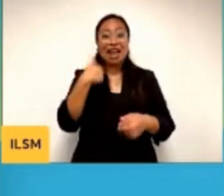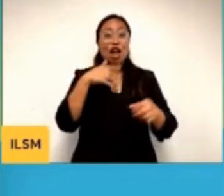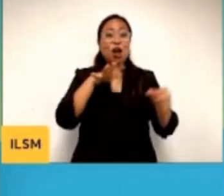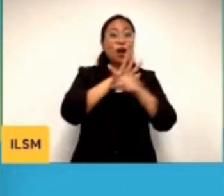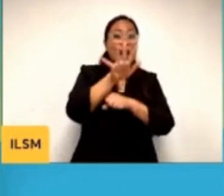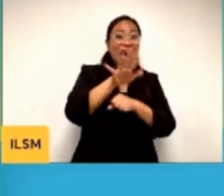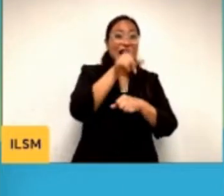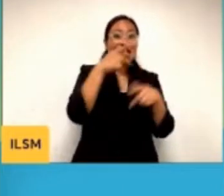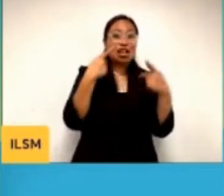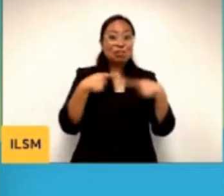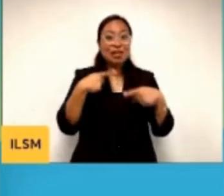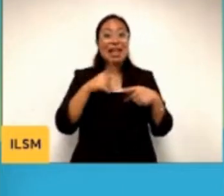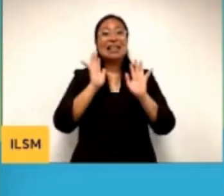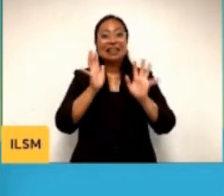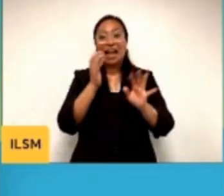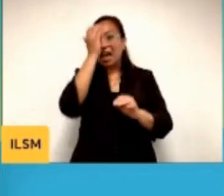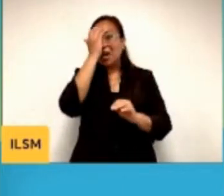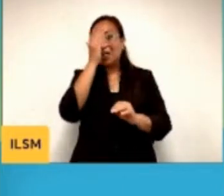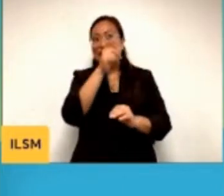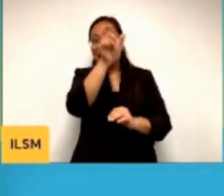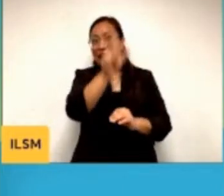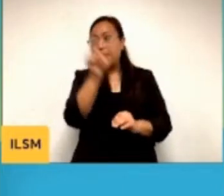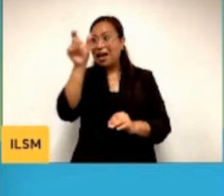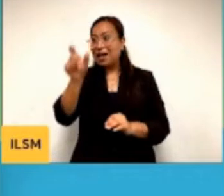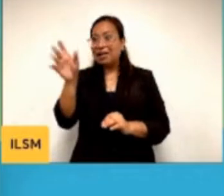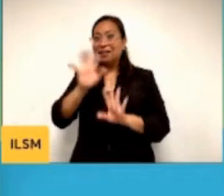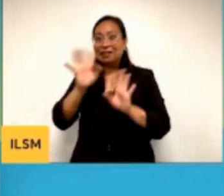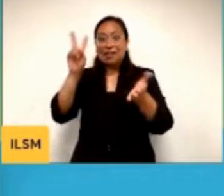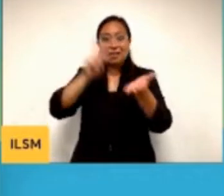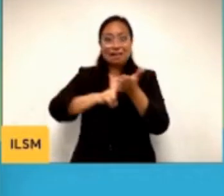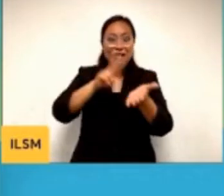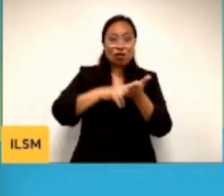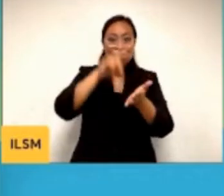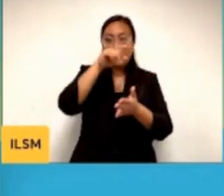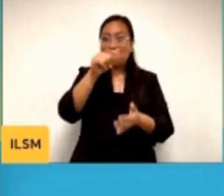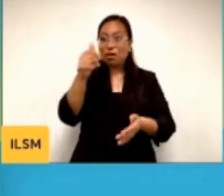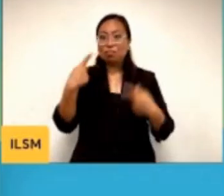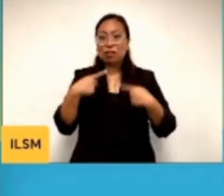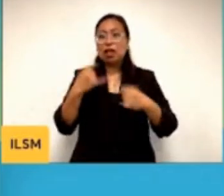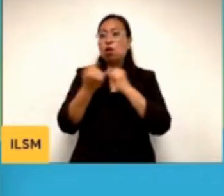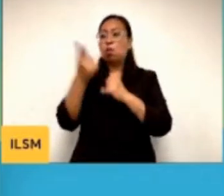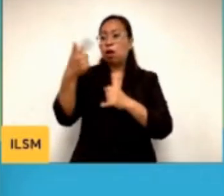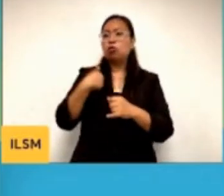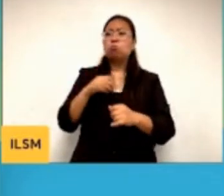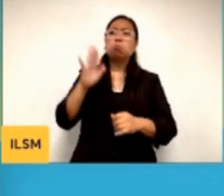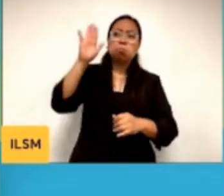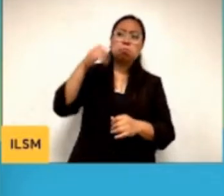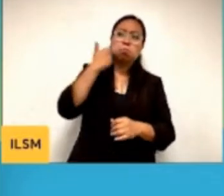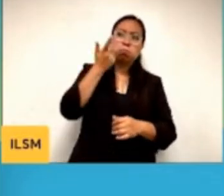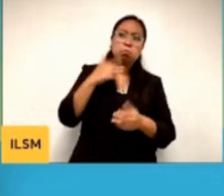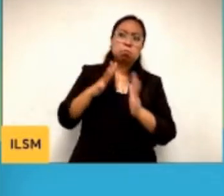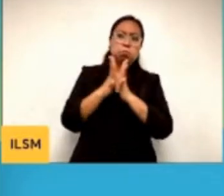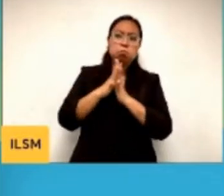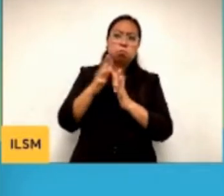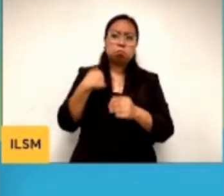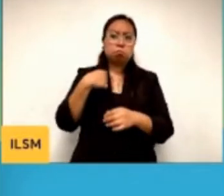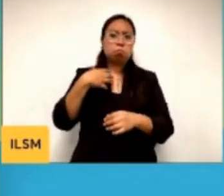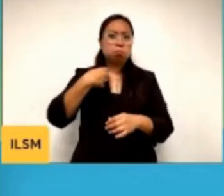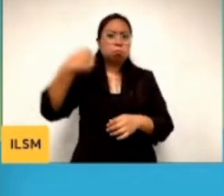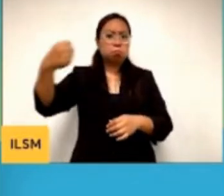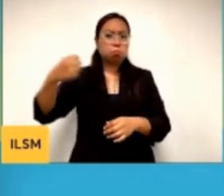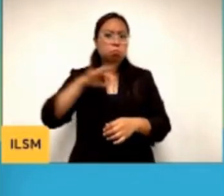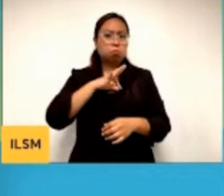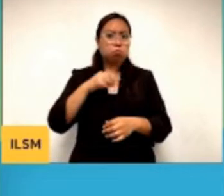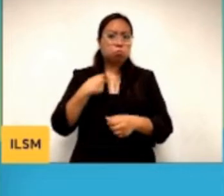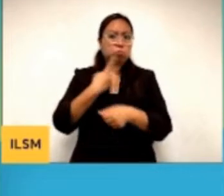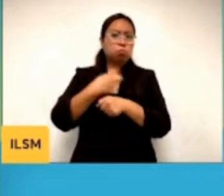esa trayectoria de generarle valor a alguien más para cuando se llegue